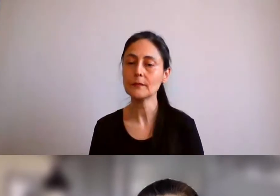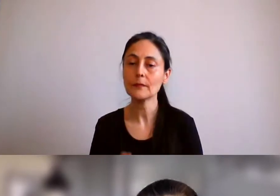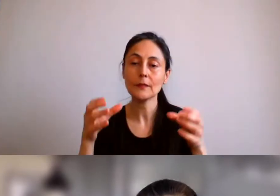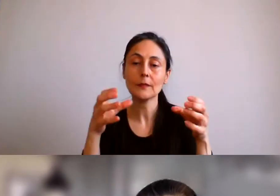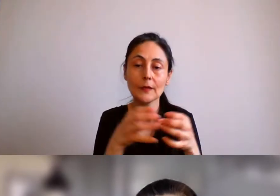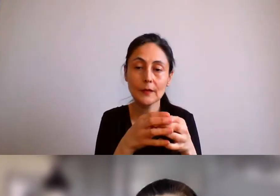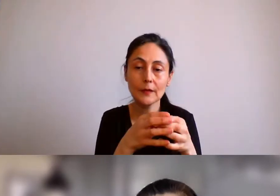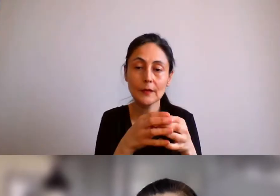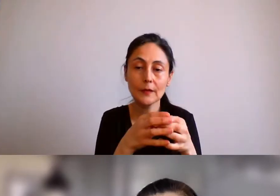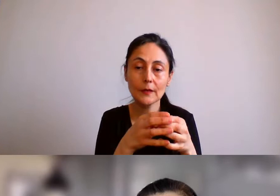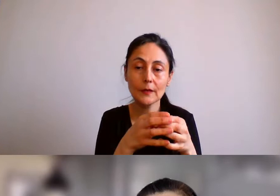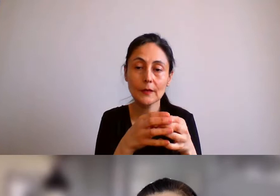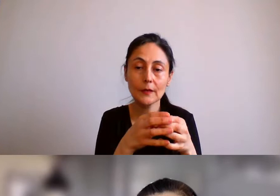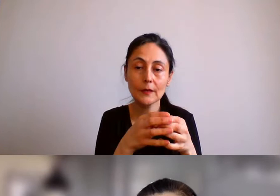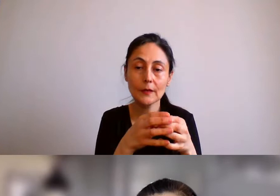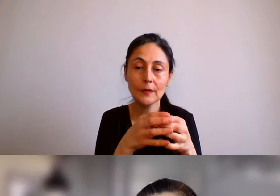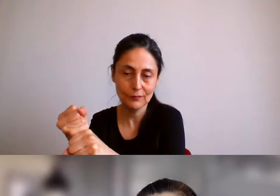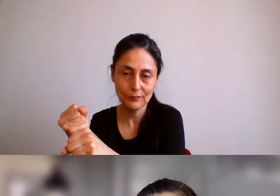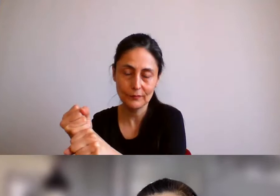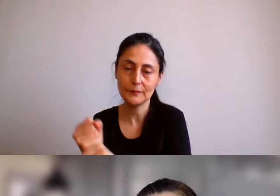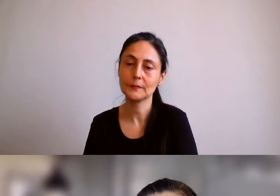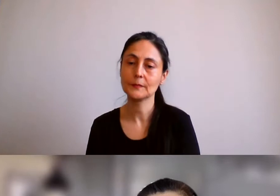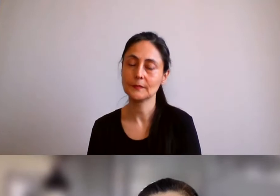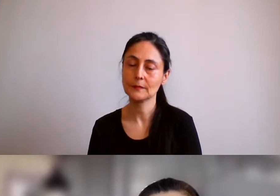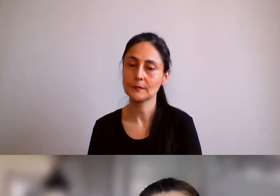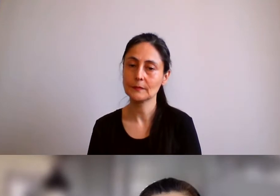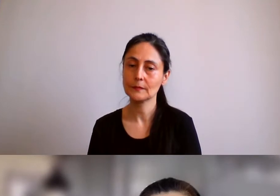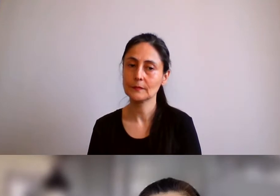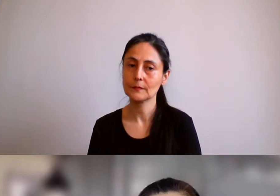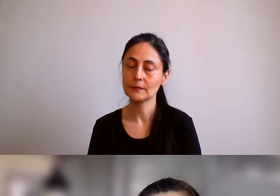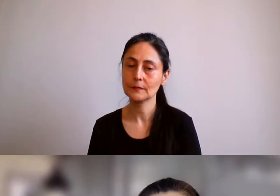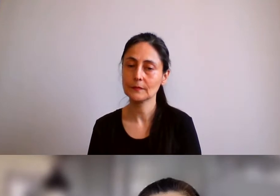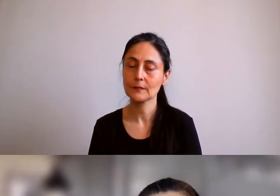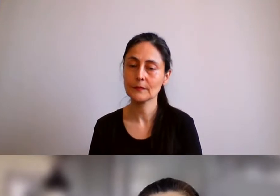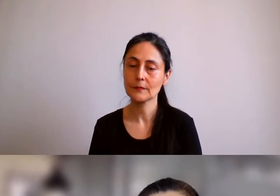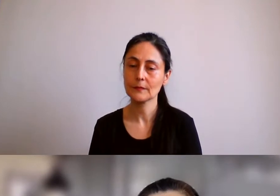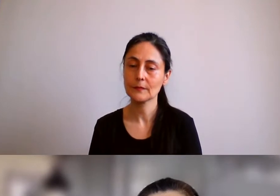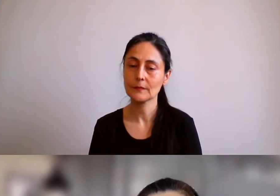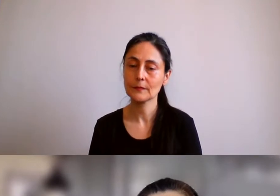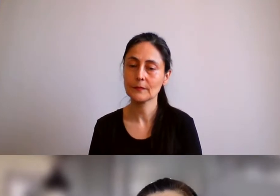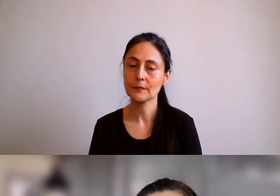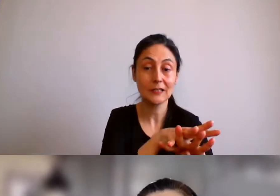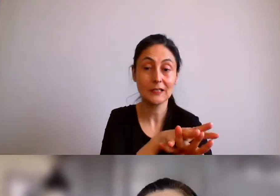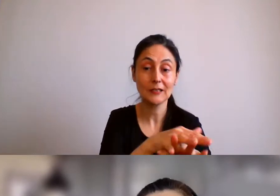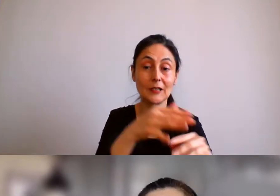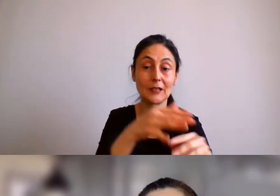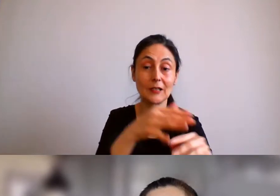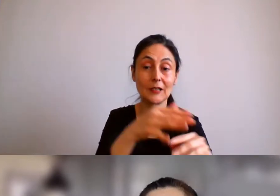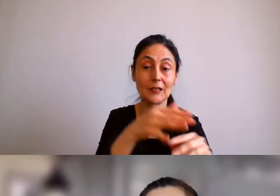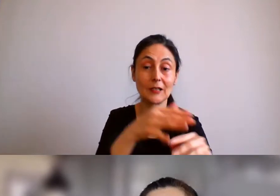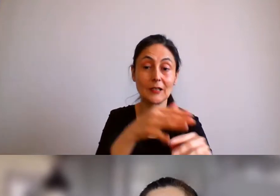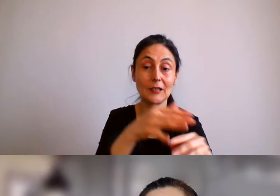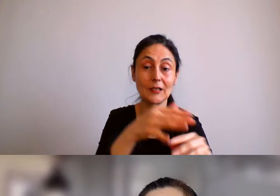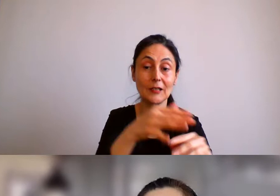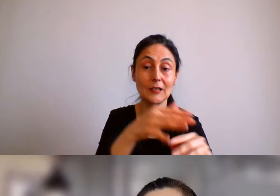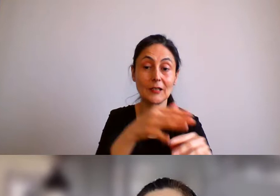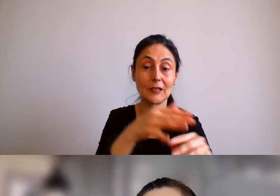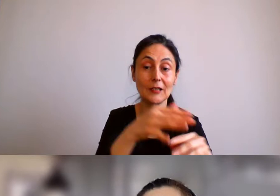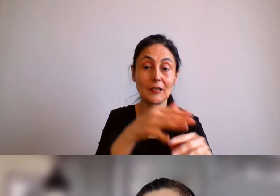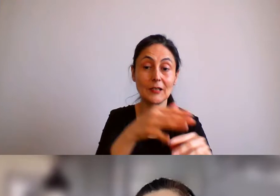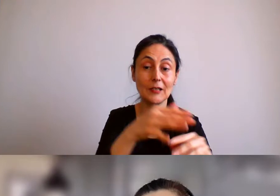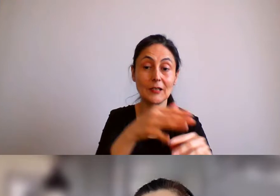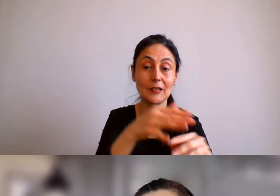equipo. Yo creo que yo creo que es necesario reflexionar acerca de qué